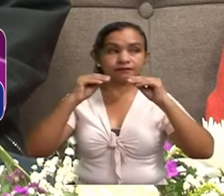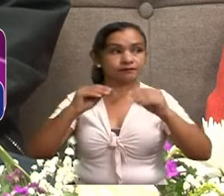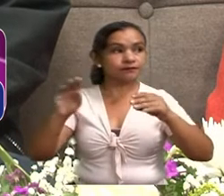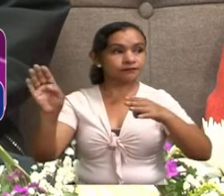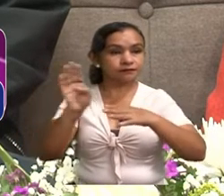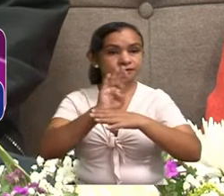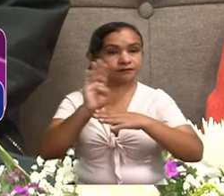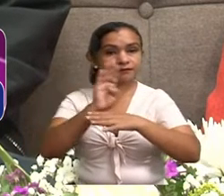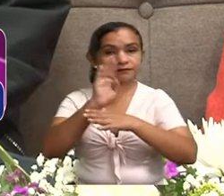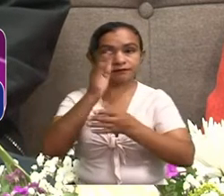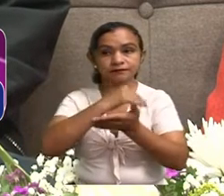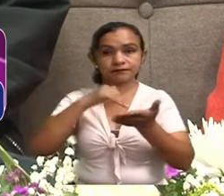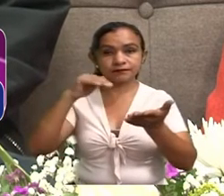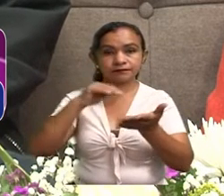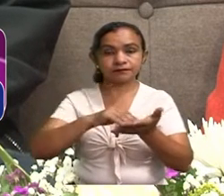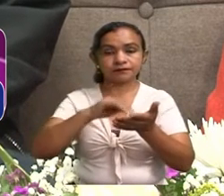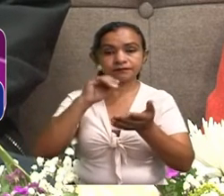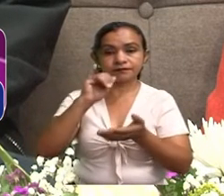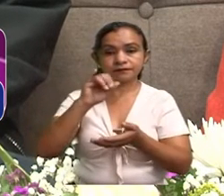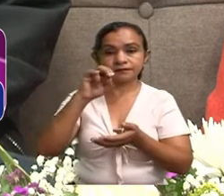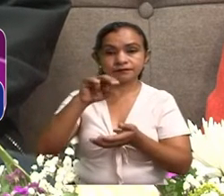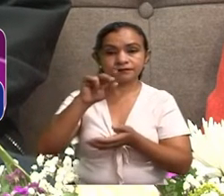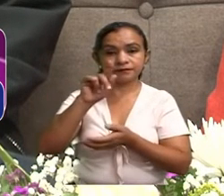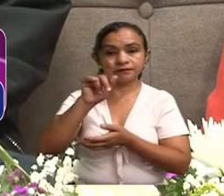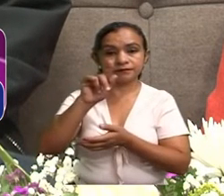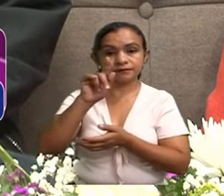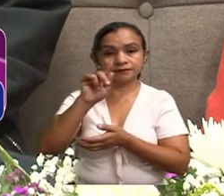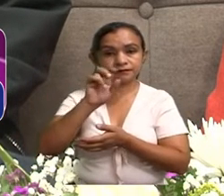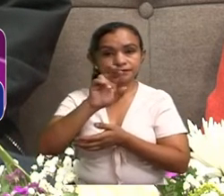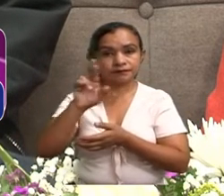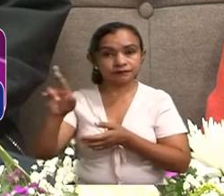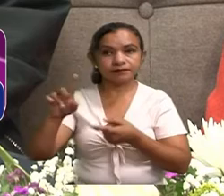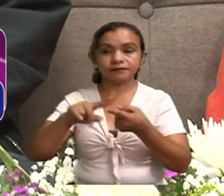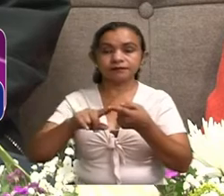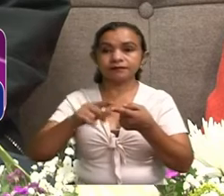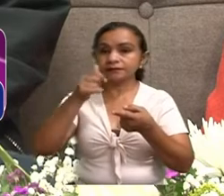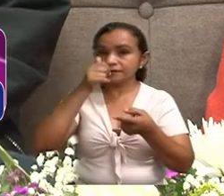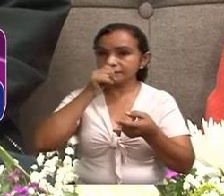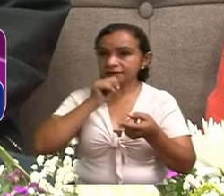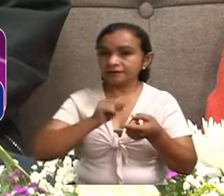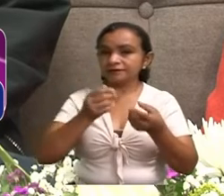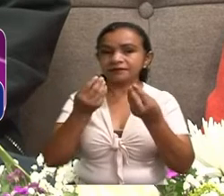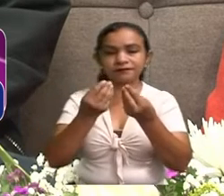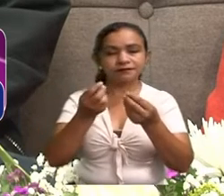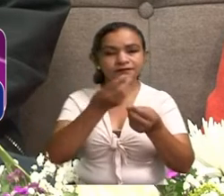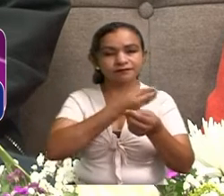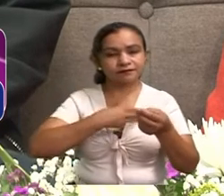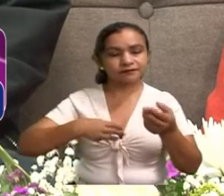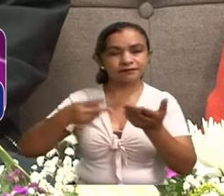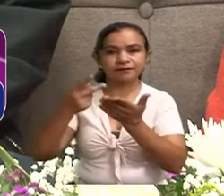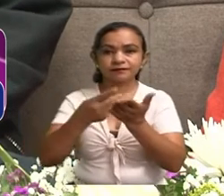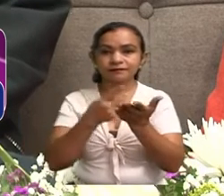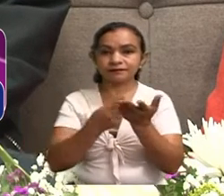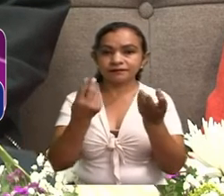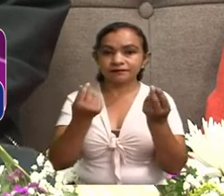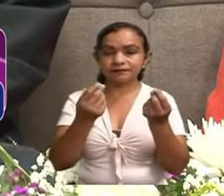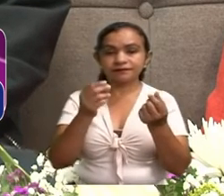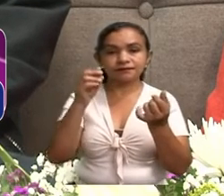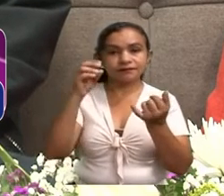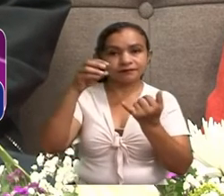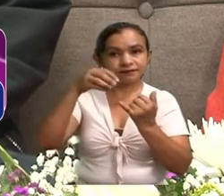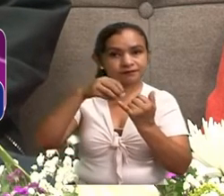Central con el INIDE, el INETER. Tenemos la Autoridad Nacional del Agua, por supuesto el Ministerio de Hacienda, el INATEP,